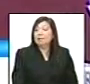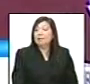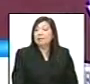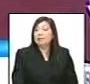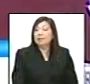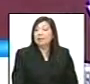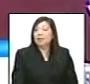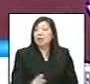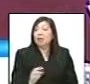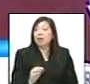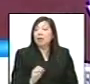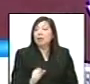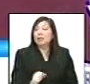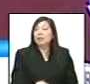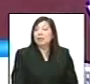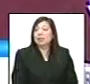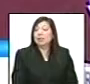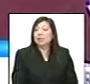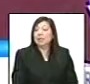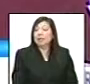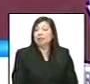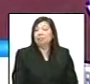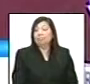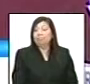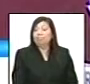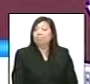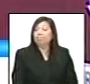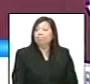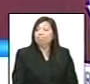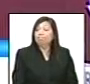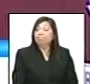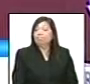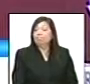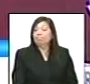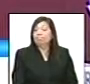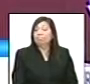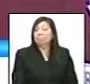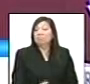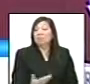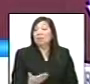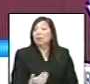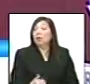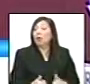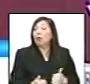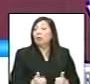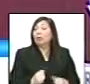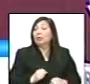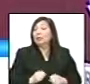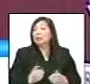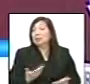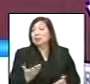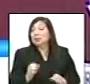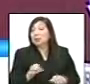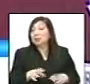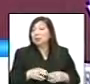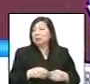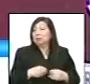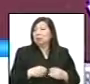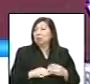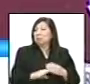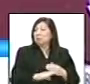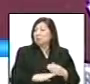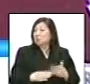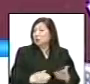Rosas, del distrito electoral indígena, y entonces hay otros criterios, pero si se quieren aceptar dos criterios